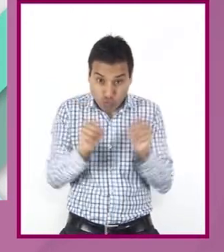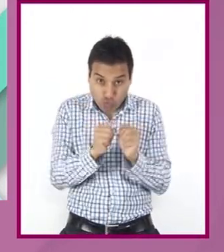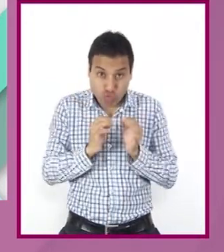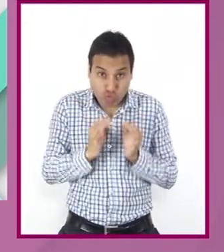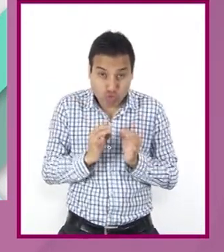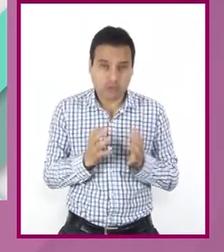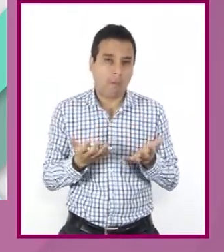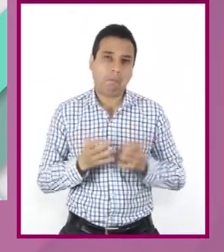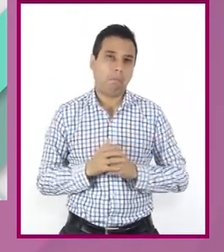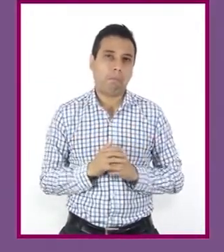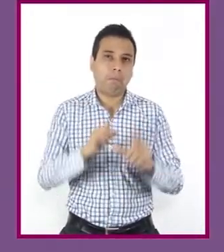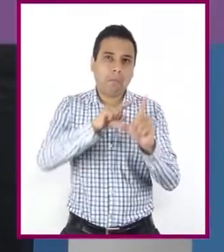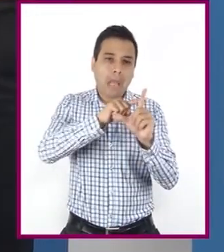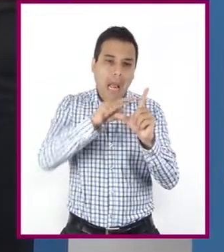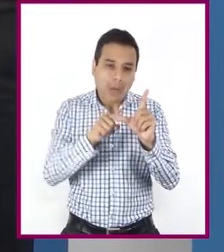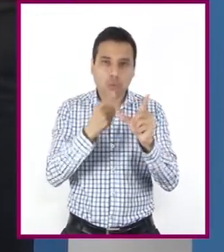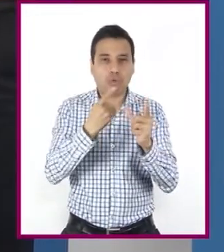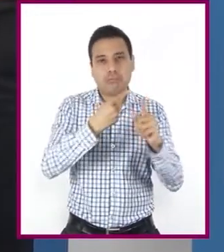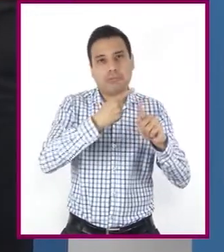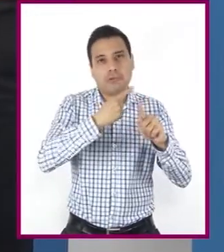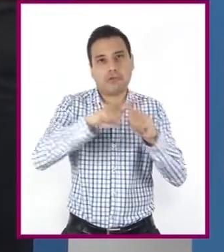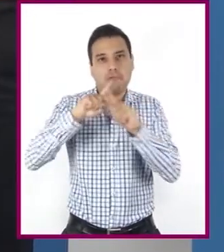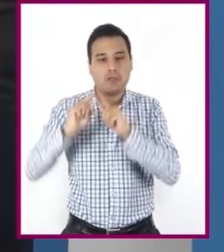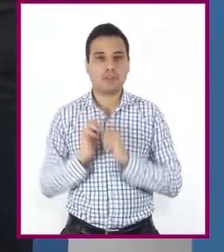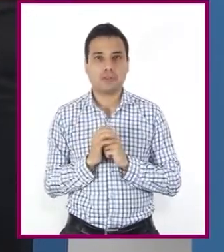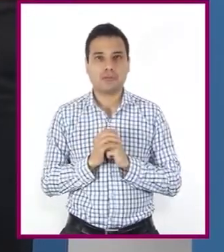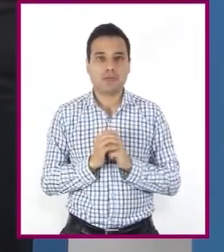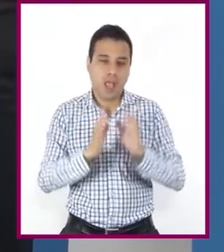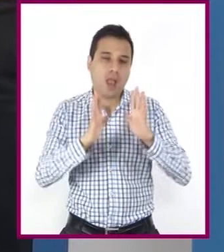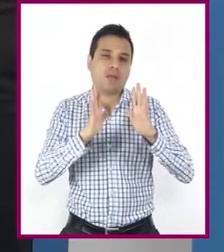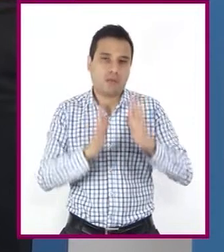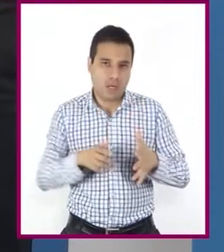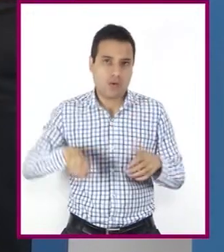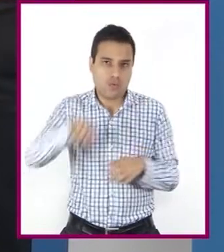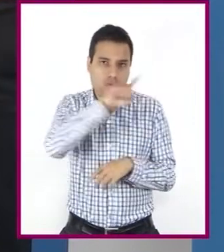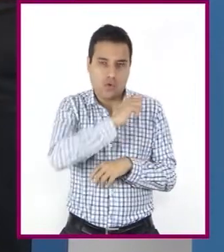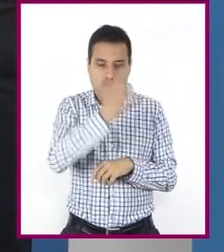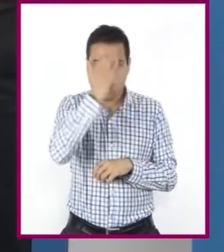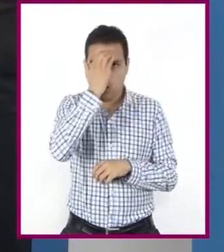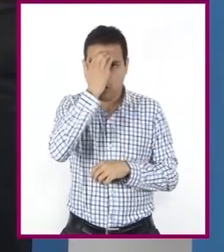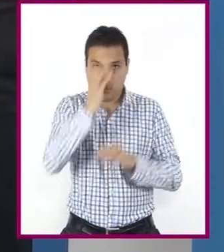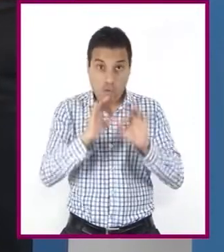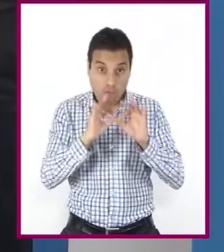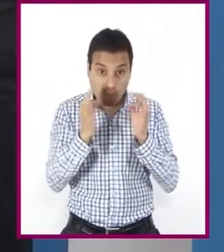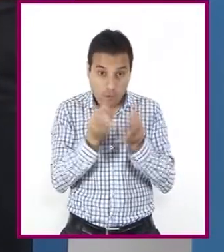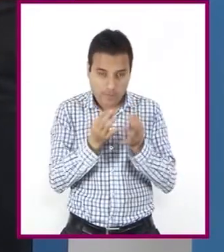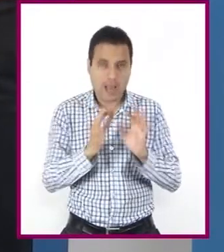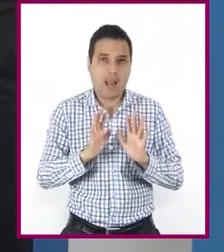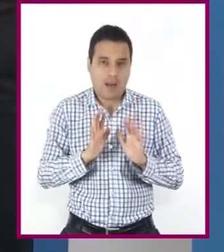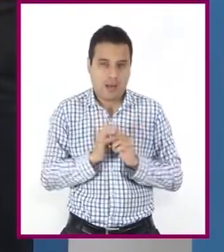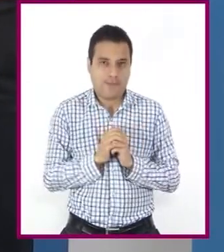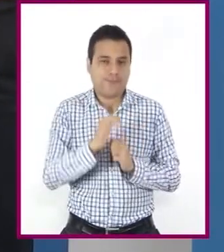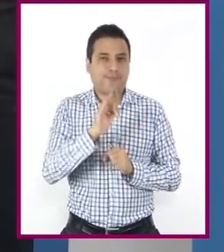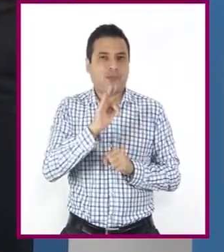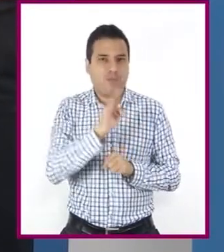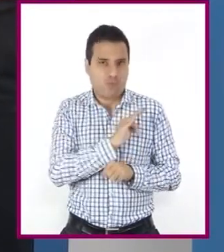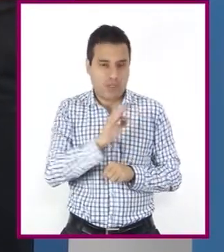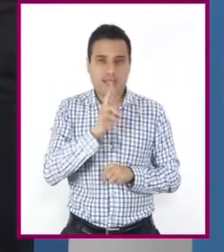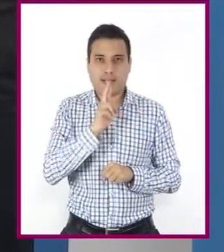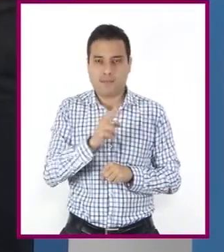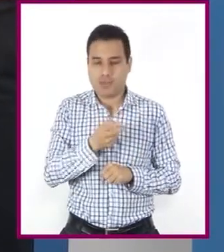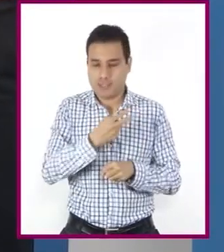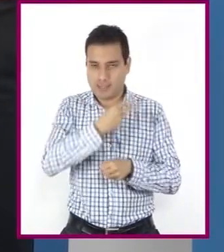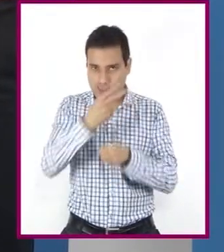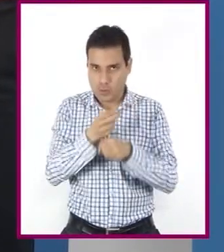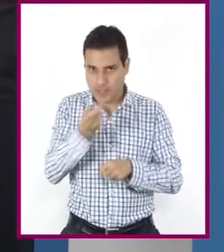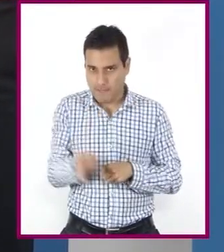interiores miden lo mismo. Ahora que ya conocemos qué forma tiene el deportivo, podemos dar respuesta a la segunda pregunta